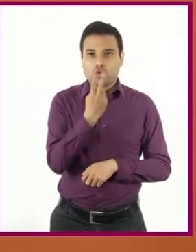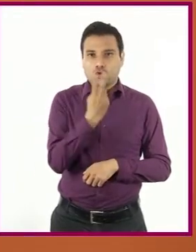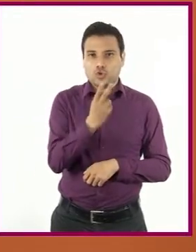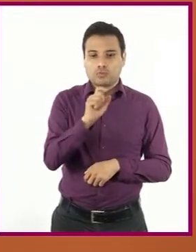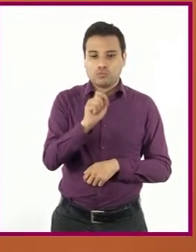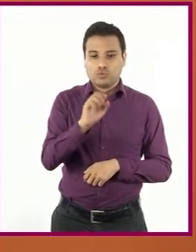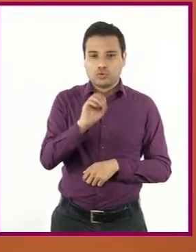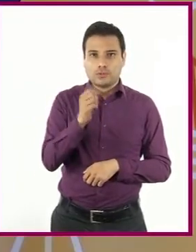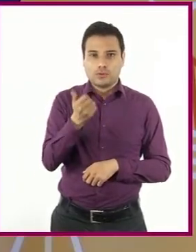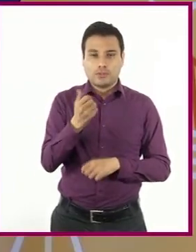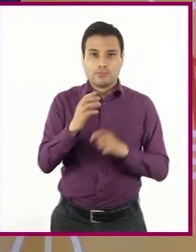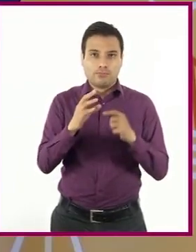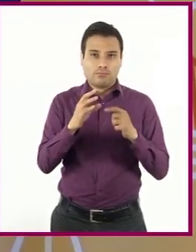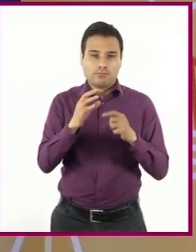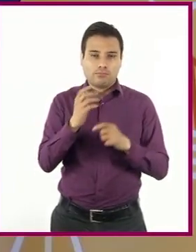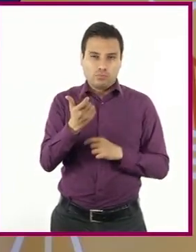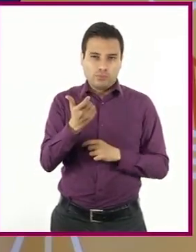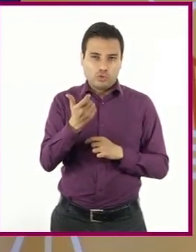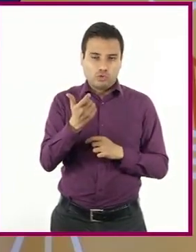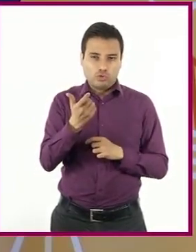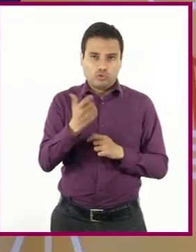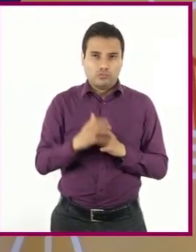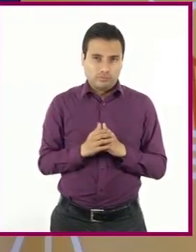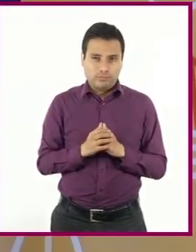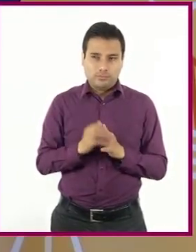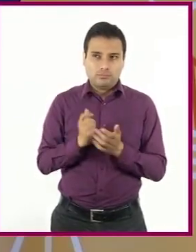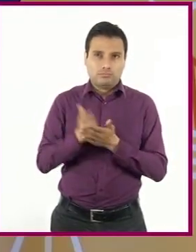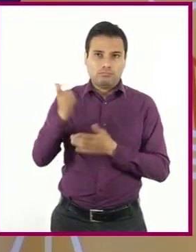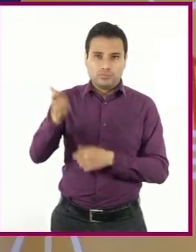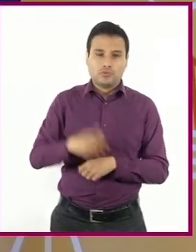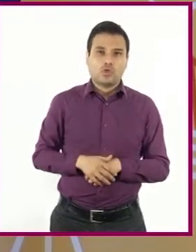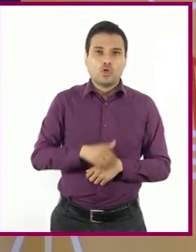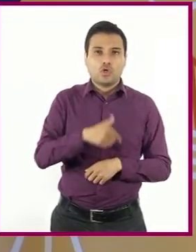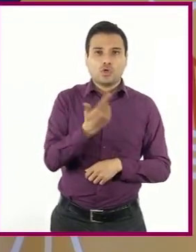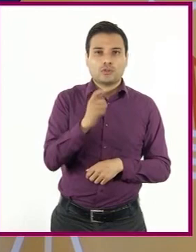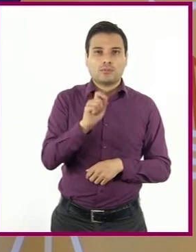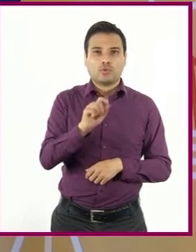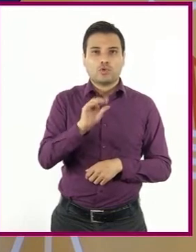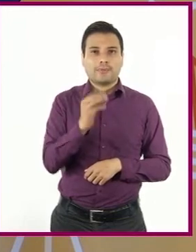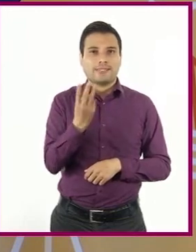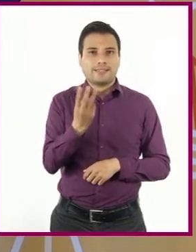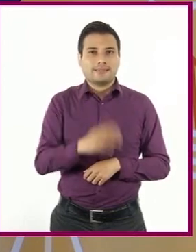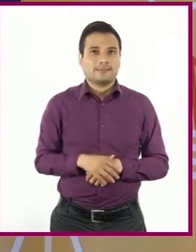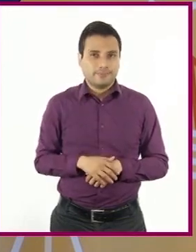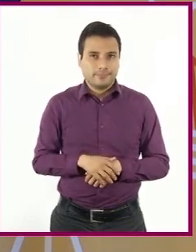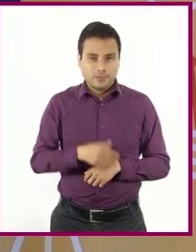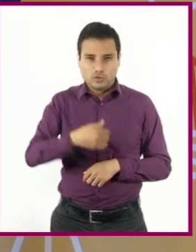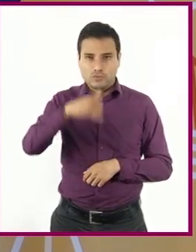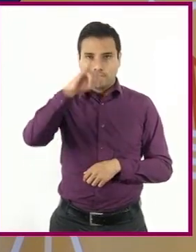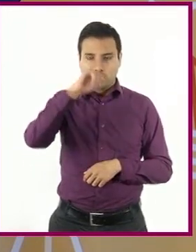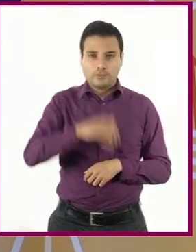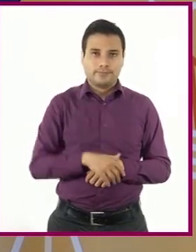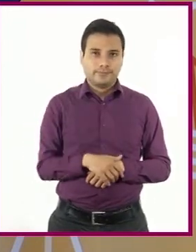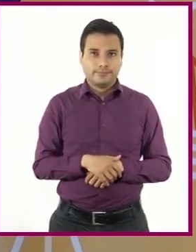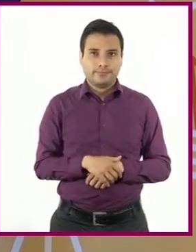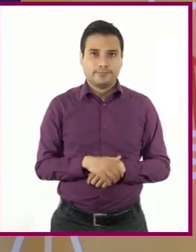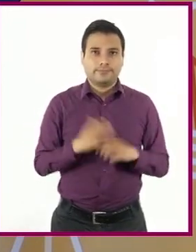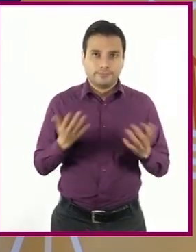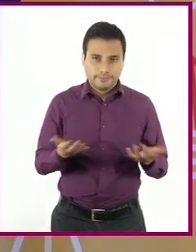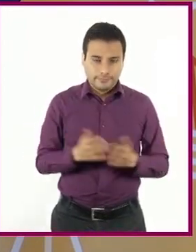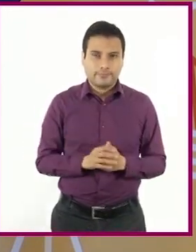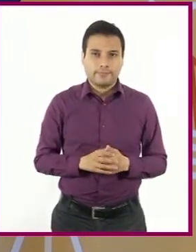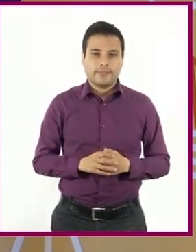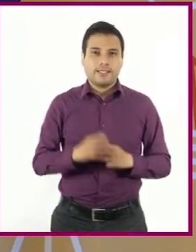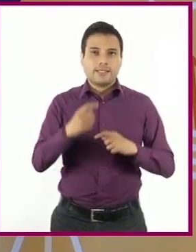2.06 pesos de impuesto y 12.93 pesos es el precio del refresco. A su vez, el dueño